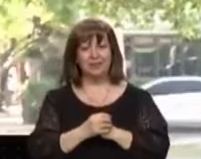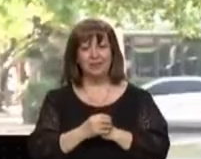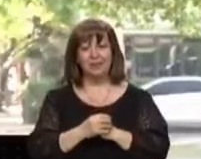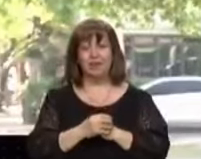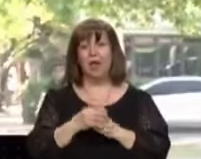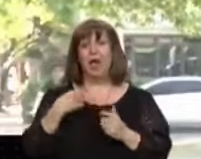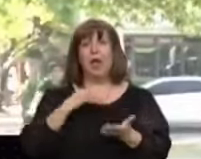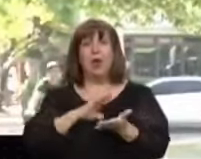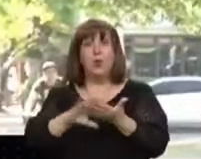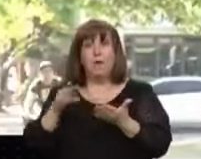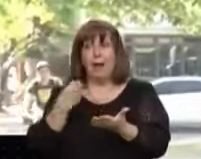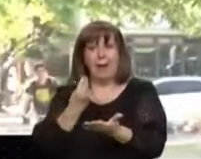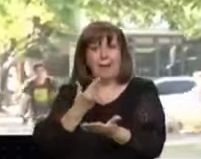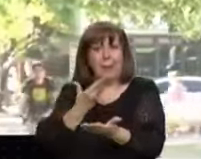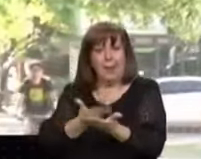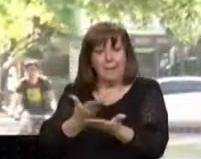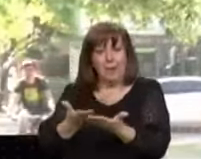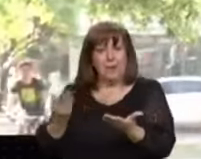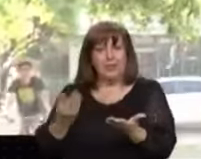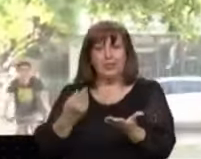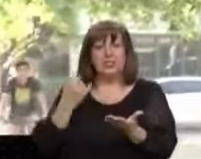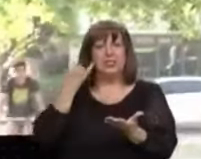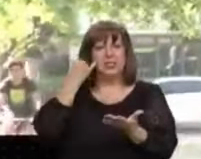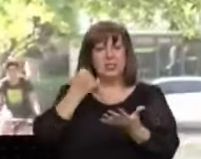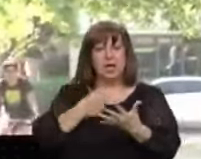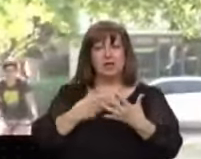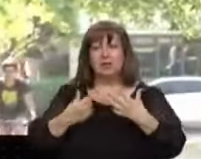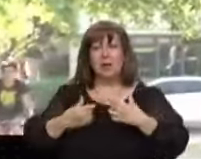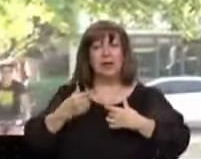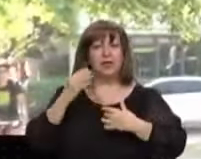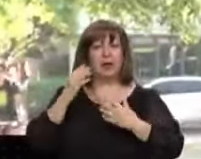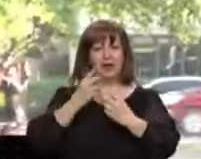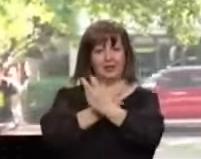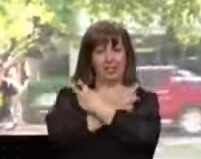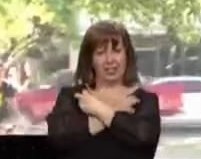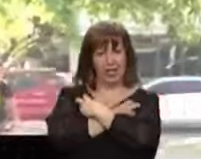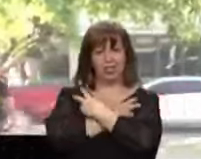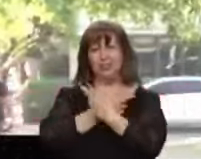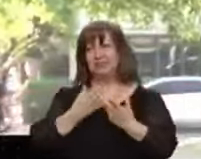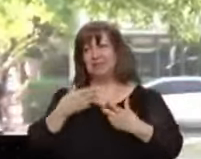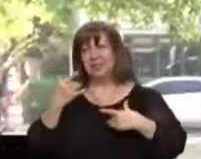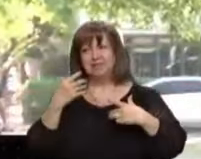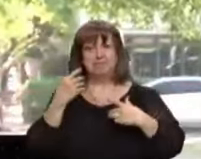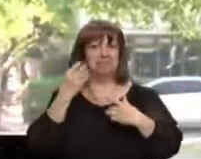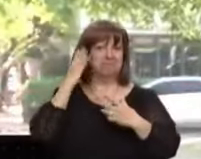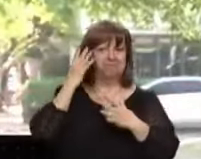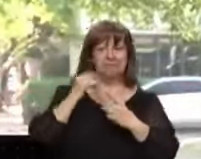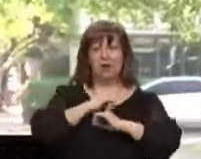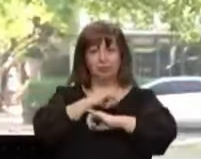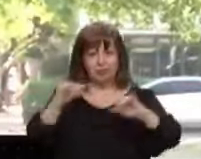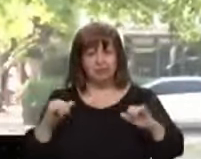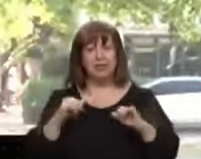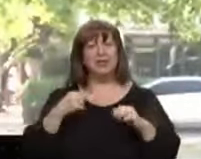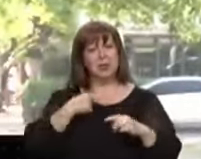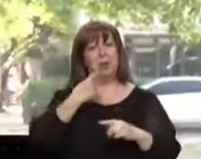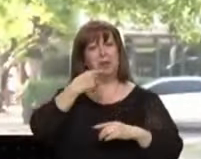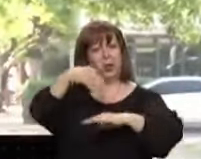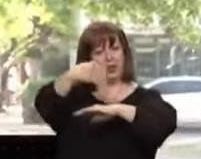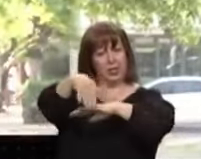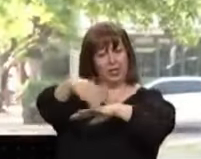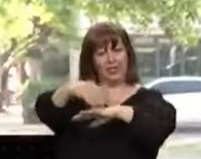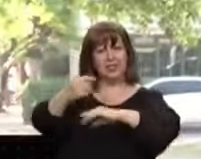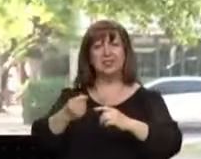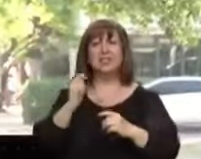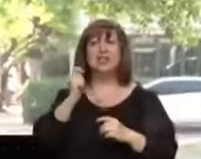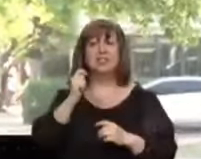las nuevas propuestas y el peso de las redes sociales juegan un papel importante en la decisión de los jóvenes se acercan las elecciones presidenciales y salimos a la calle a preguntarles